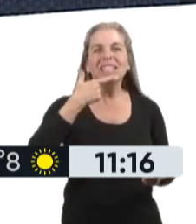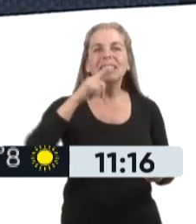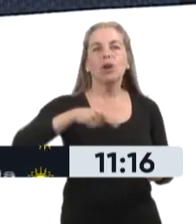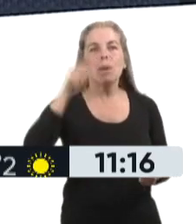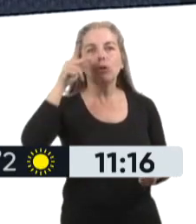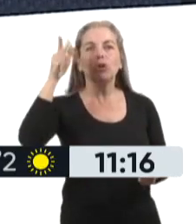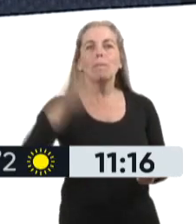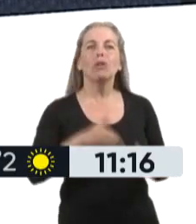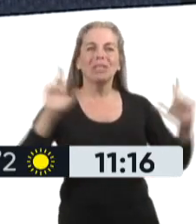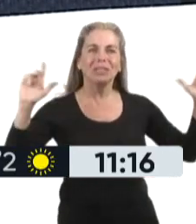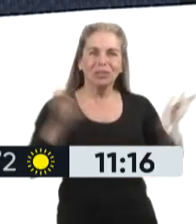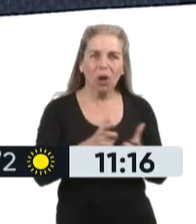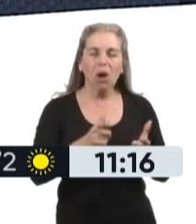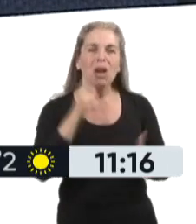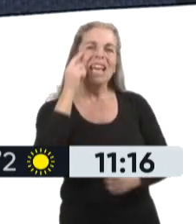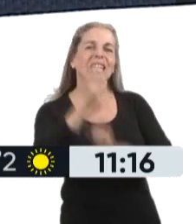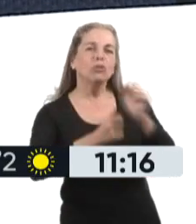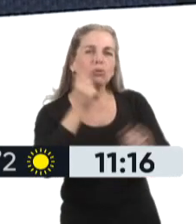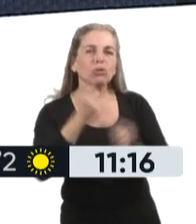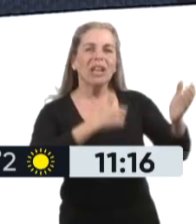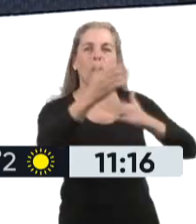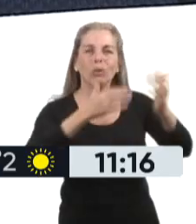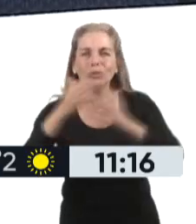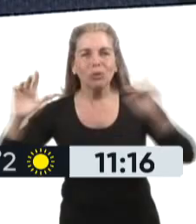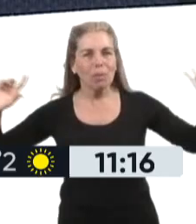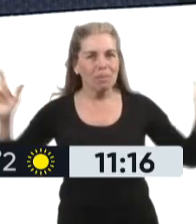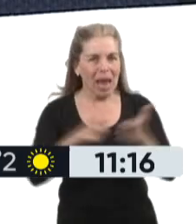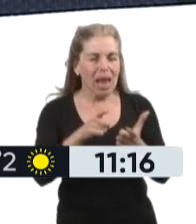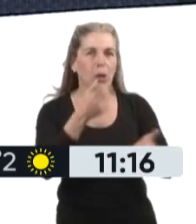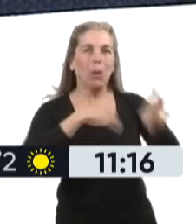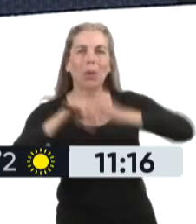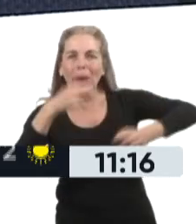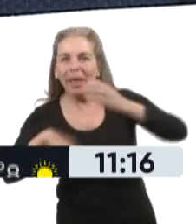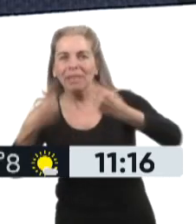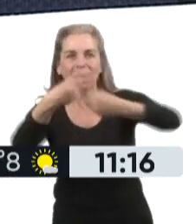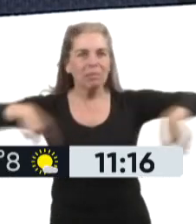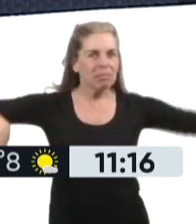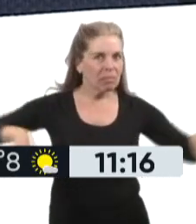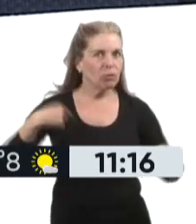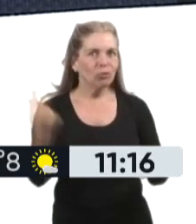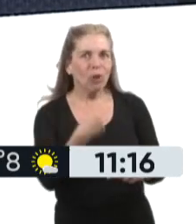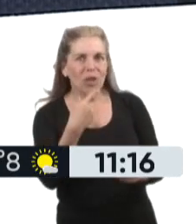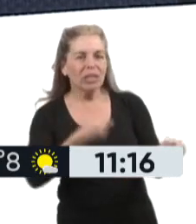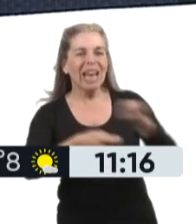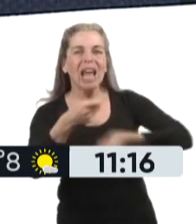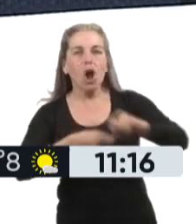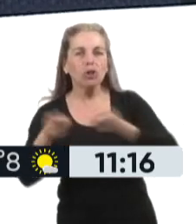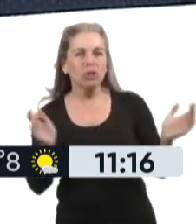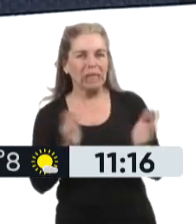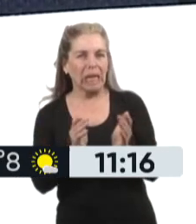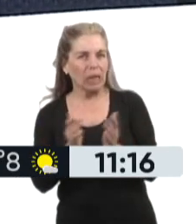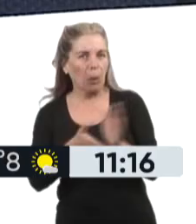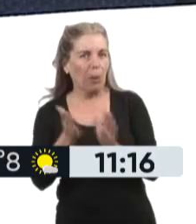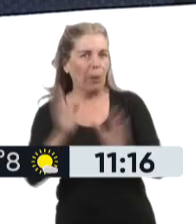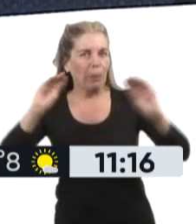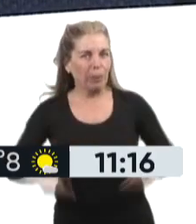17,8% en la mediana industria, inclusive los almaceneros también salieron a decir que es insostenible la situación de los pequeños comercios. ¿Hay algo en el plan